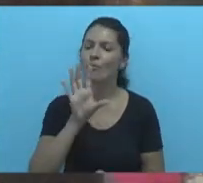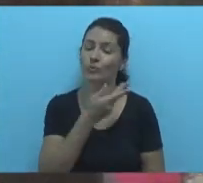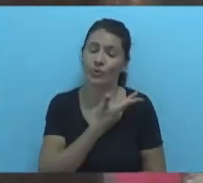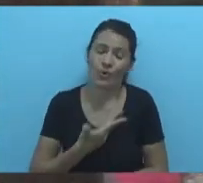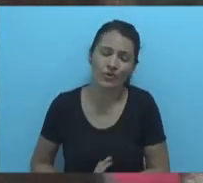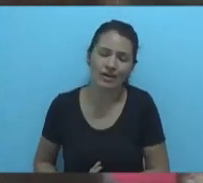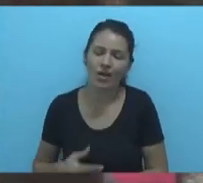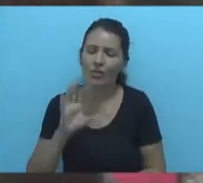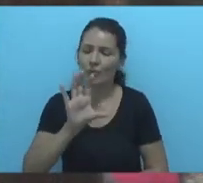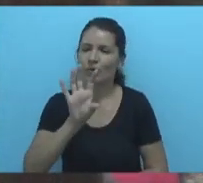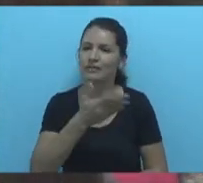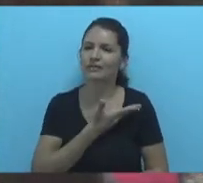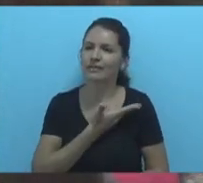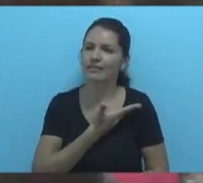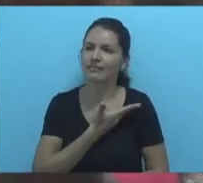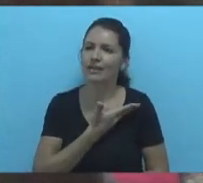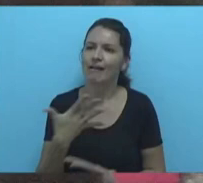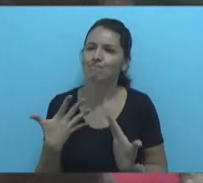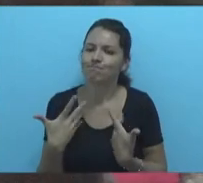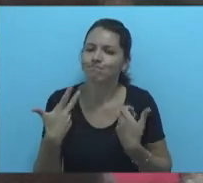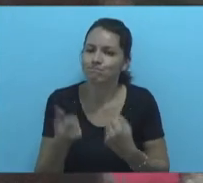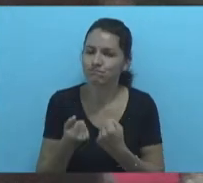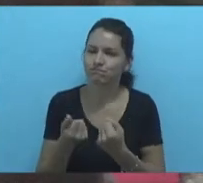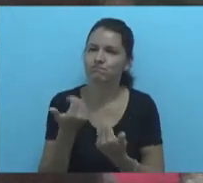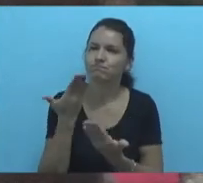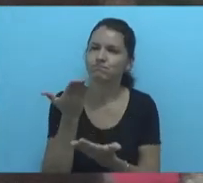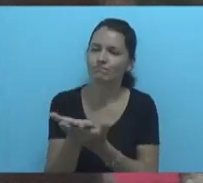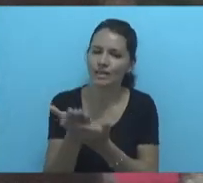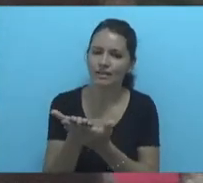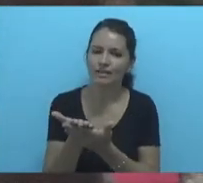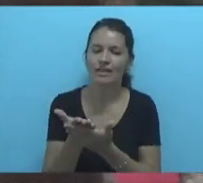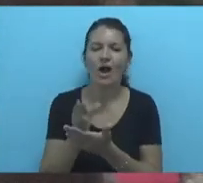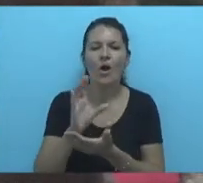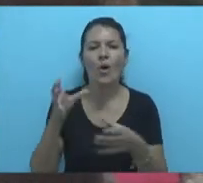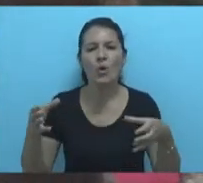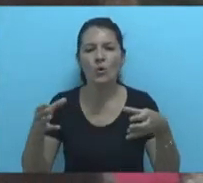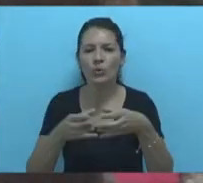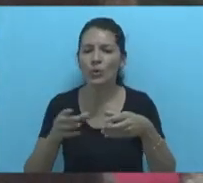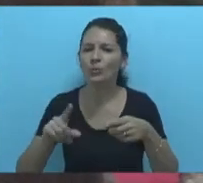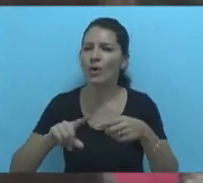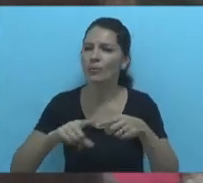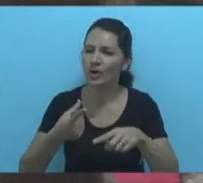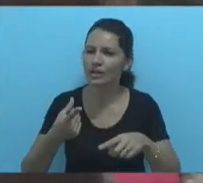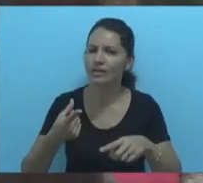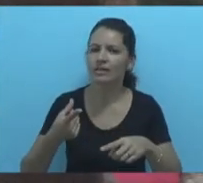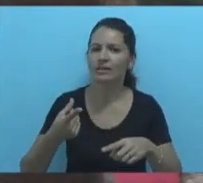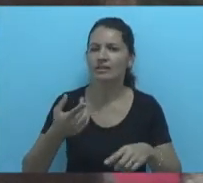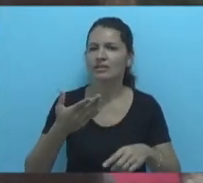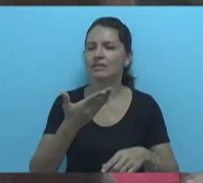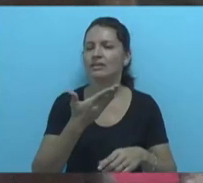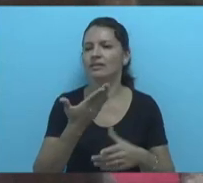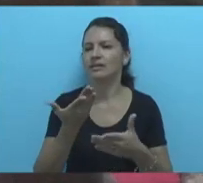provincia de Santa Fe, fundamentalmente, coraje. Le pedimos al partido justicialista que prometió despertar al gigante,